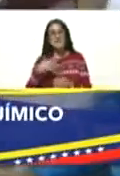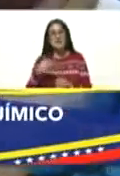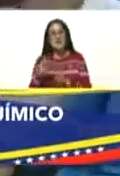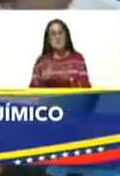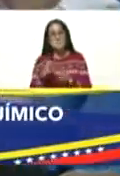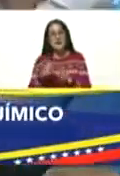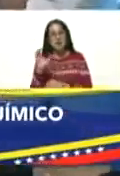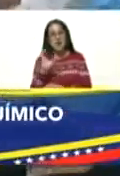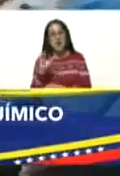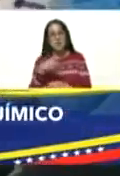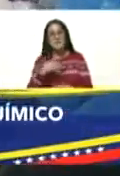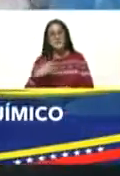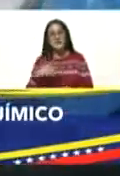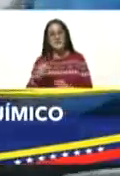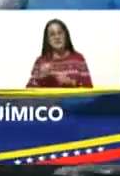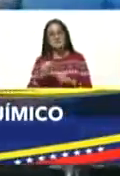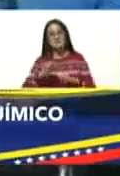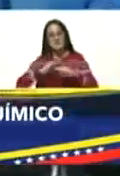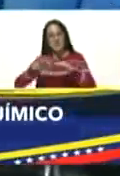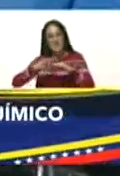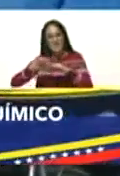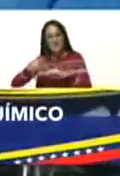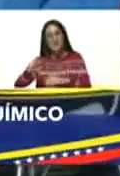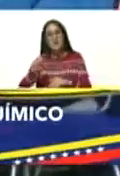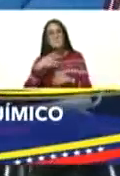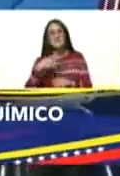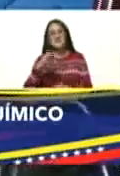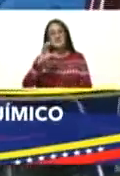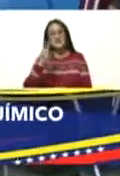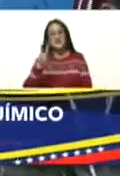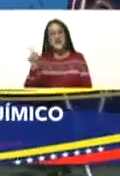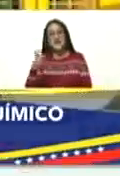del Cemento, presidente de la CBG, tomen nota.